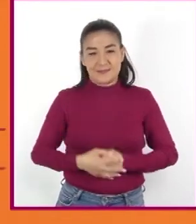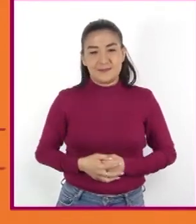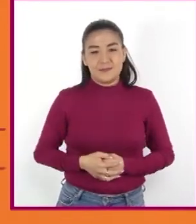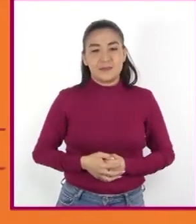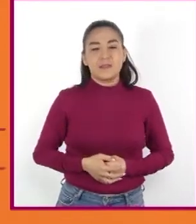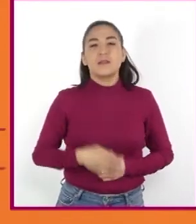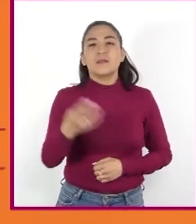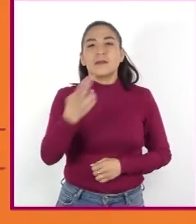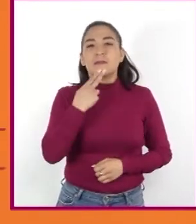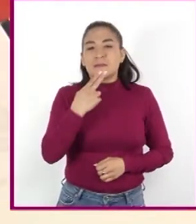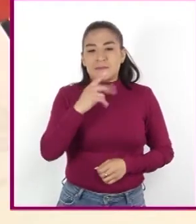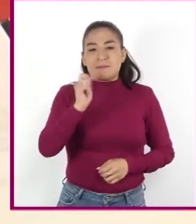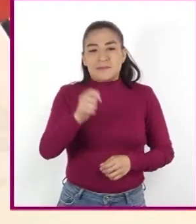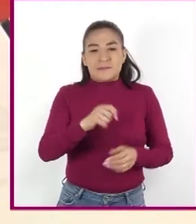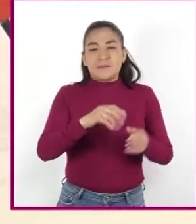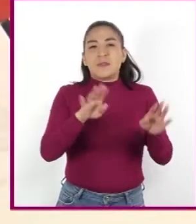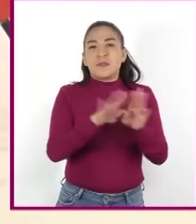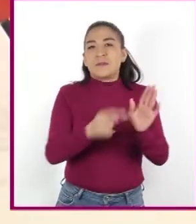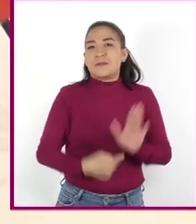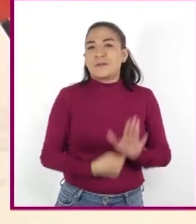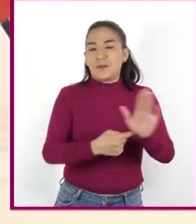uso común como ornamento.